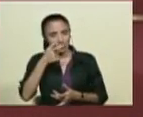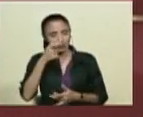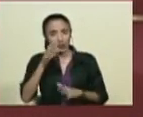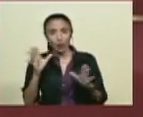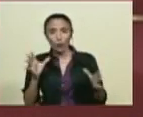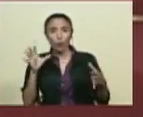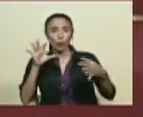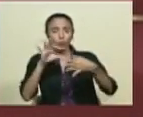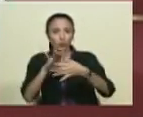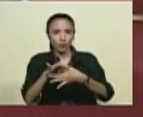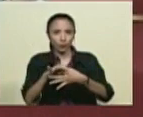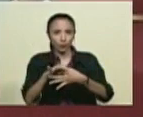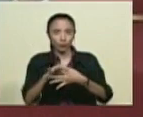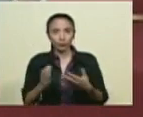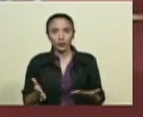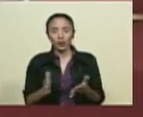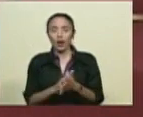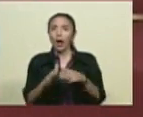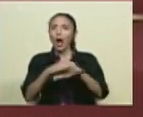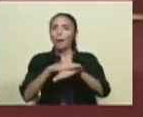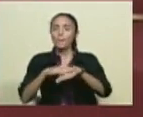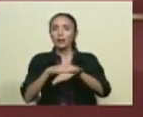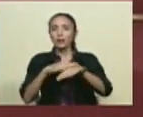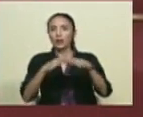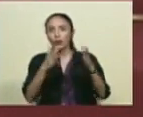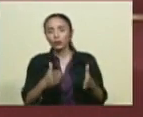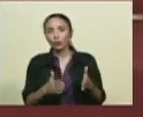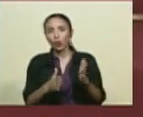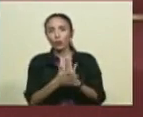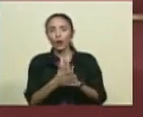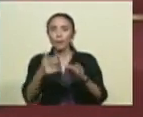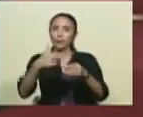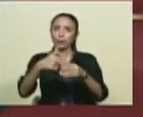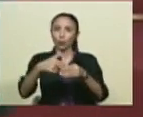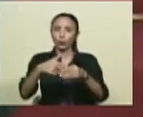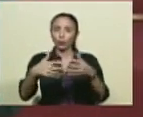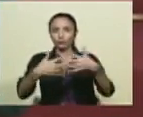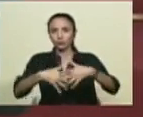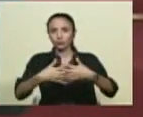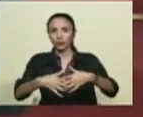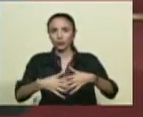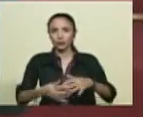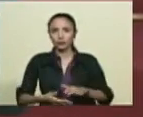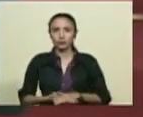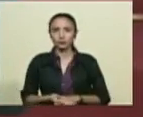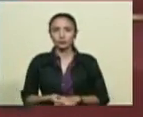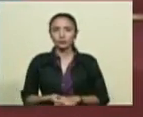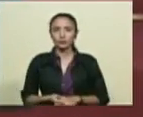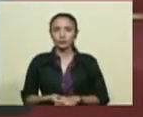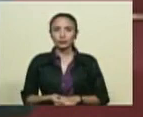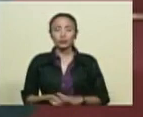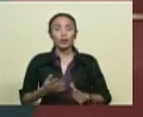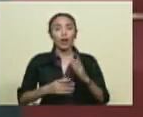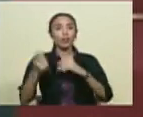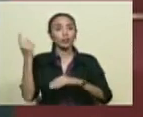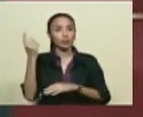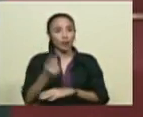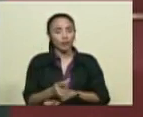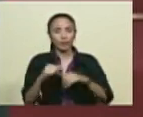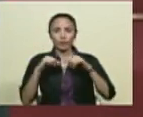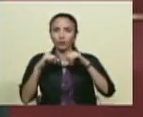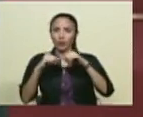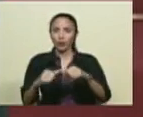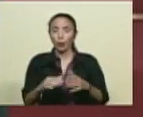Venezuela, ahí está nuestro ministro Manuel Quevedo, y de países no OPEP, debe mantenerse por lo